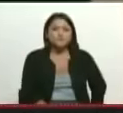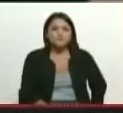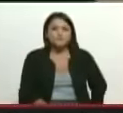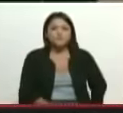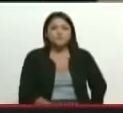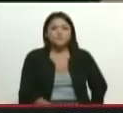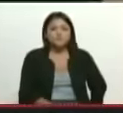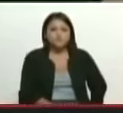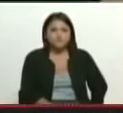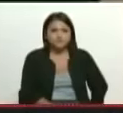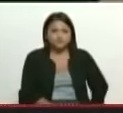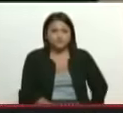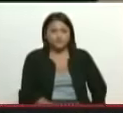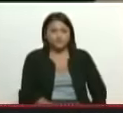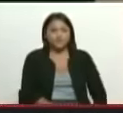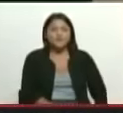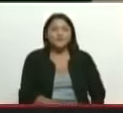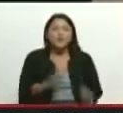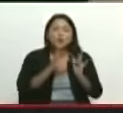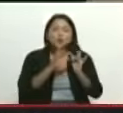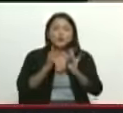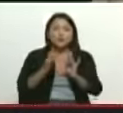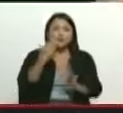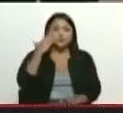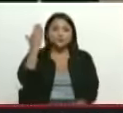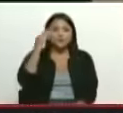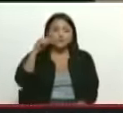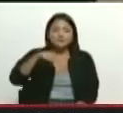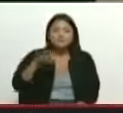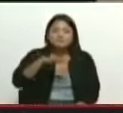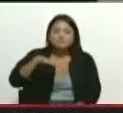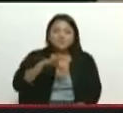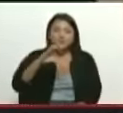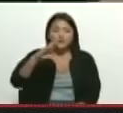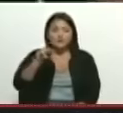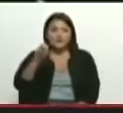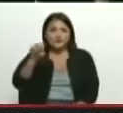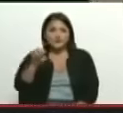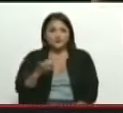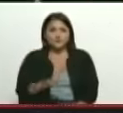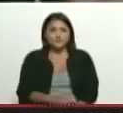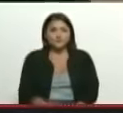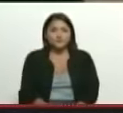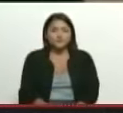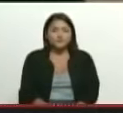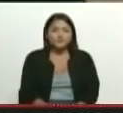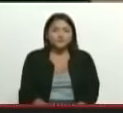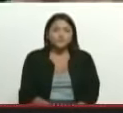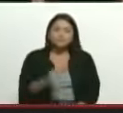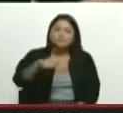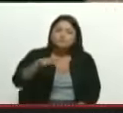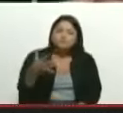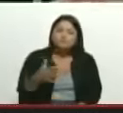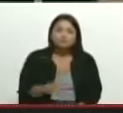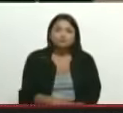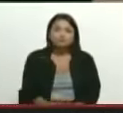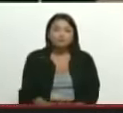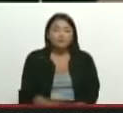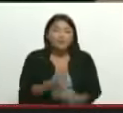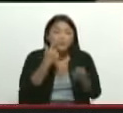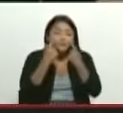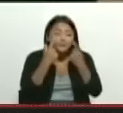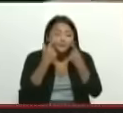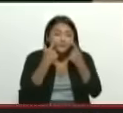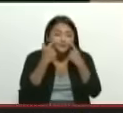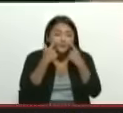Así es, a esta hora establecemos el contacto informativo desde la sede del Consejo Nacional Electoral. Nosotros nos encontramos en este lugar muy pendientes